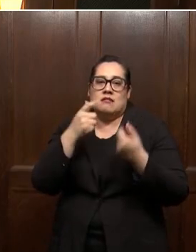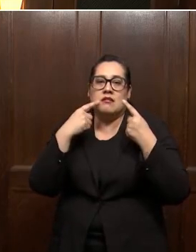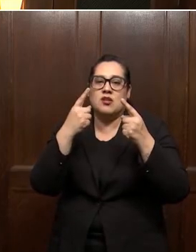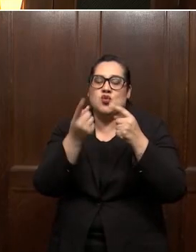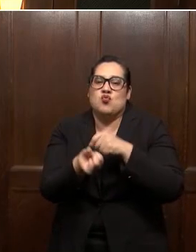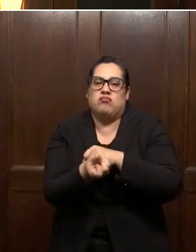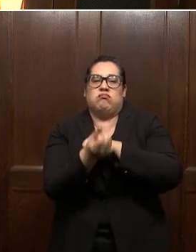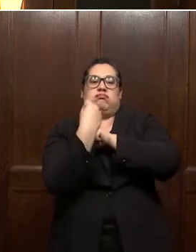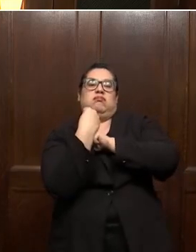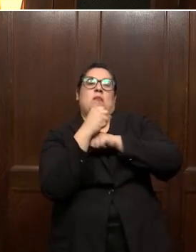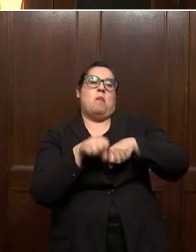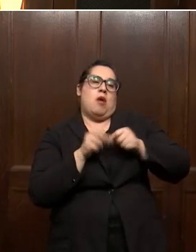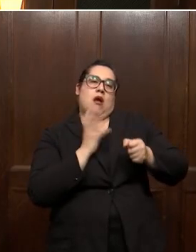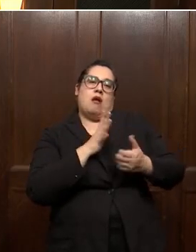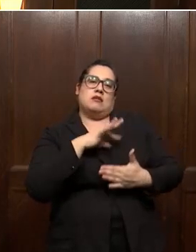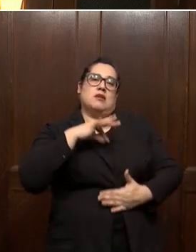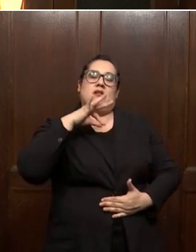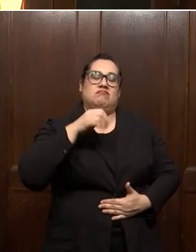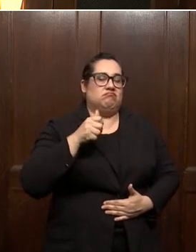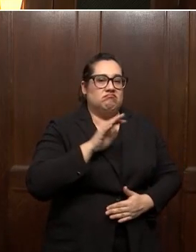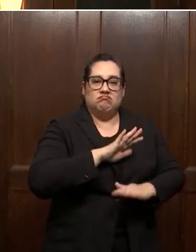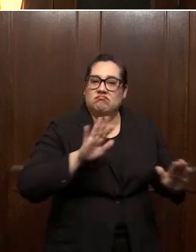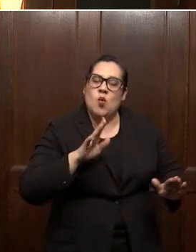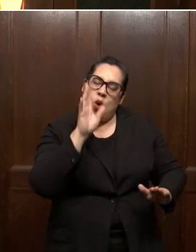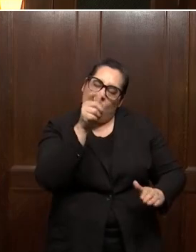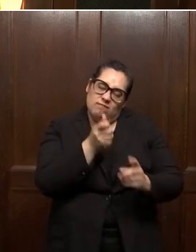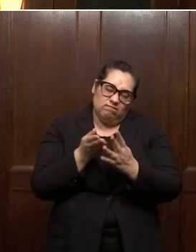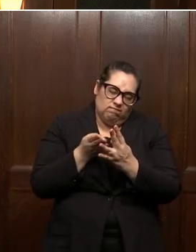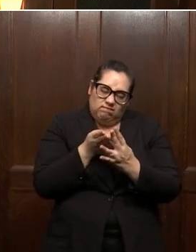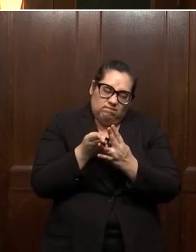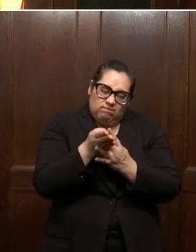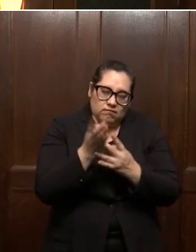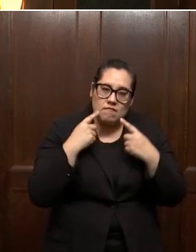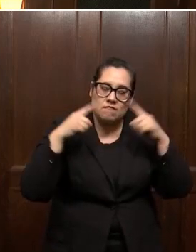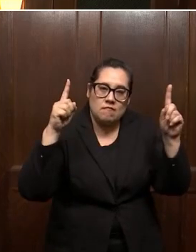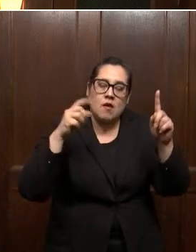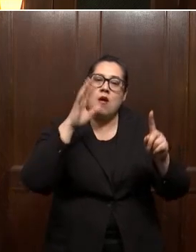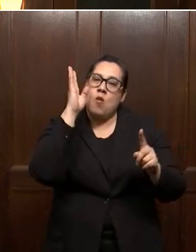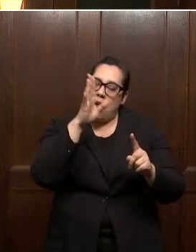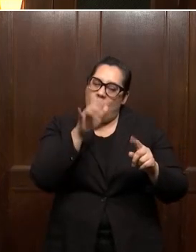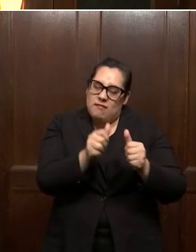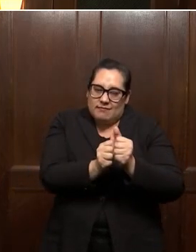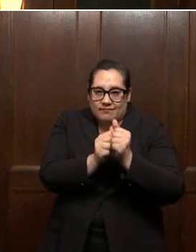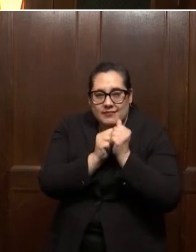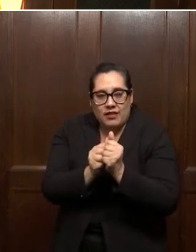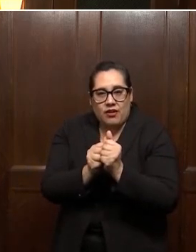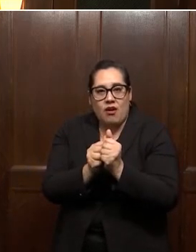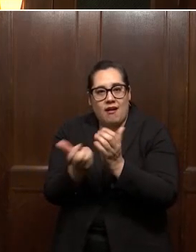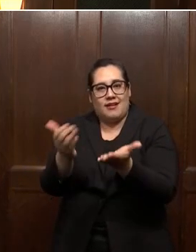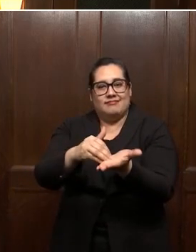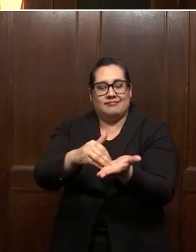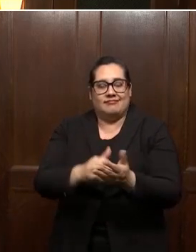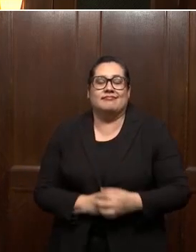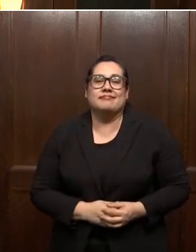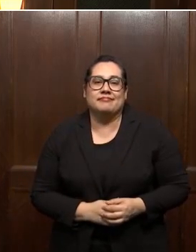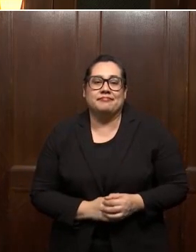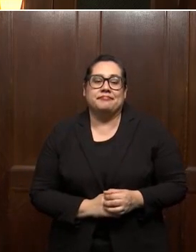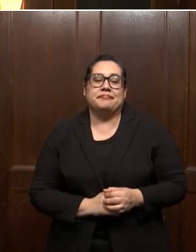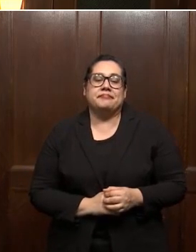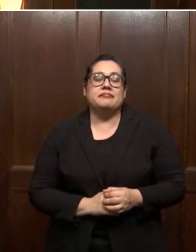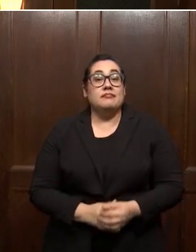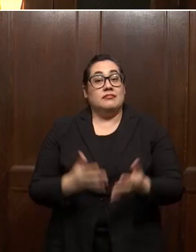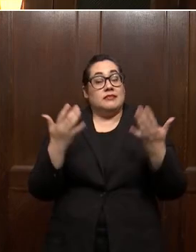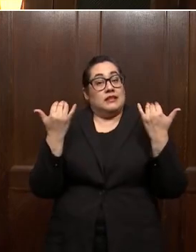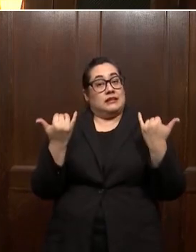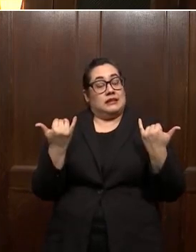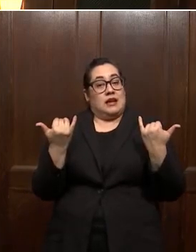espíritu. Saldremos adelante y estaremos juntos otra vez.